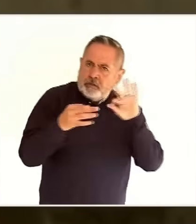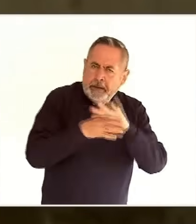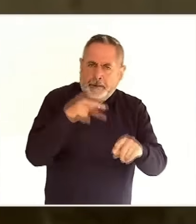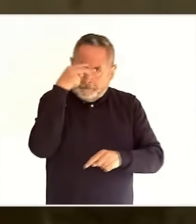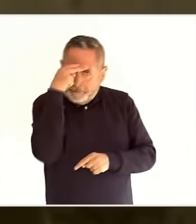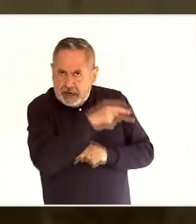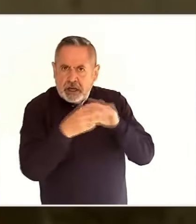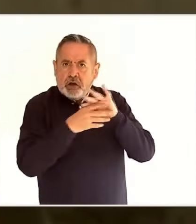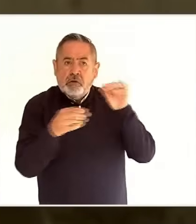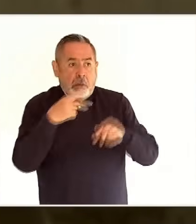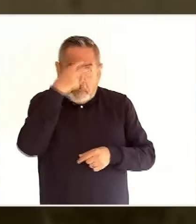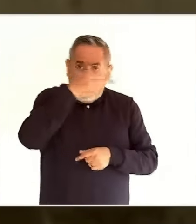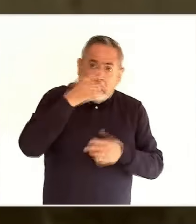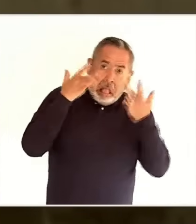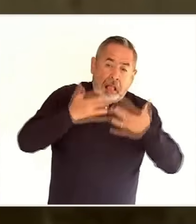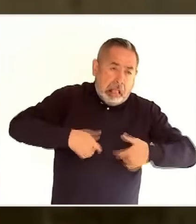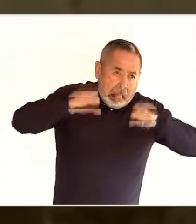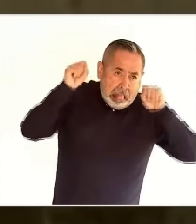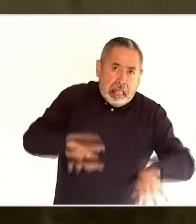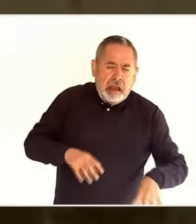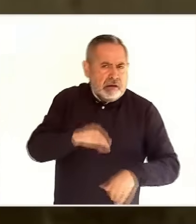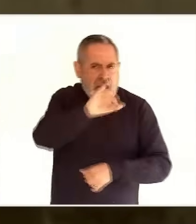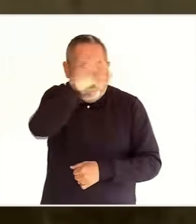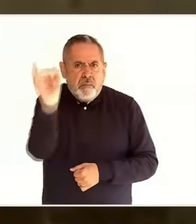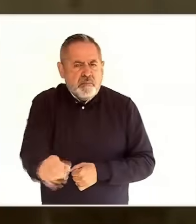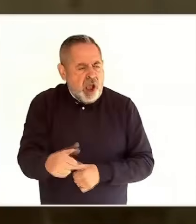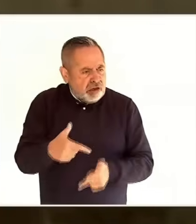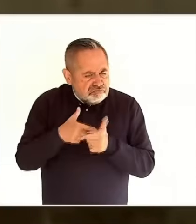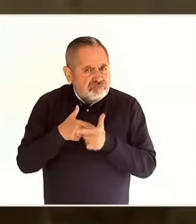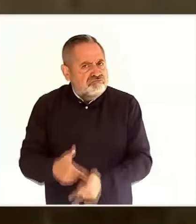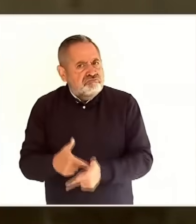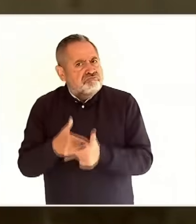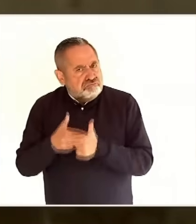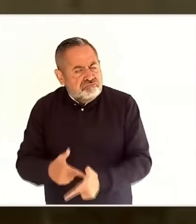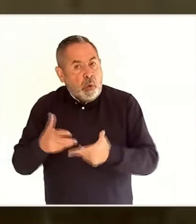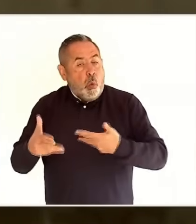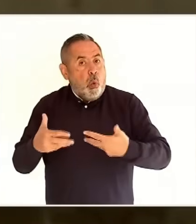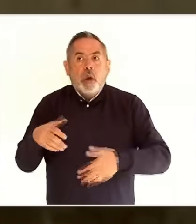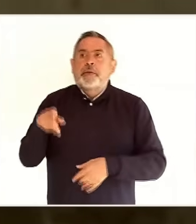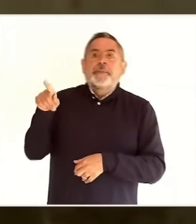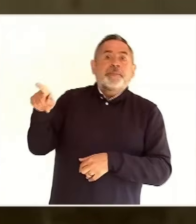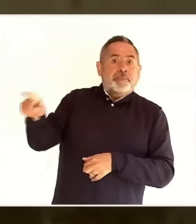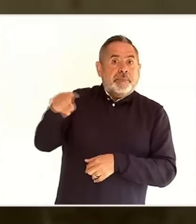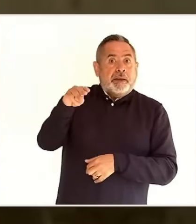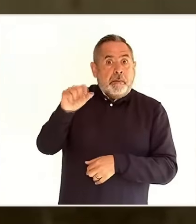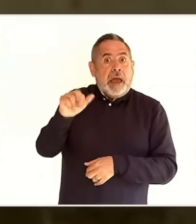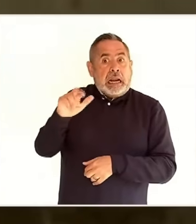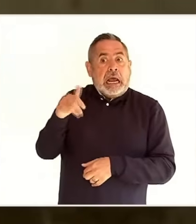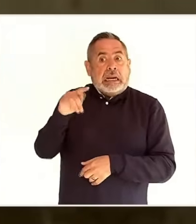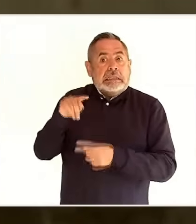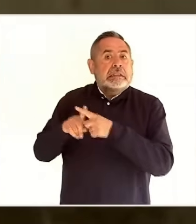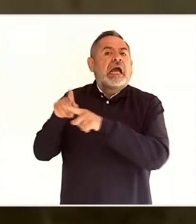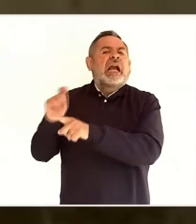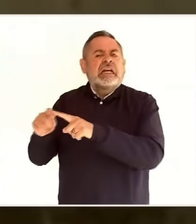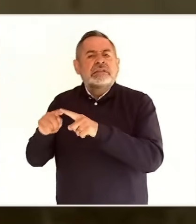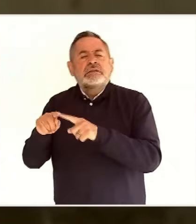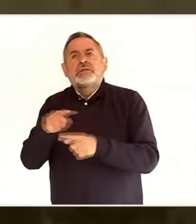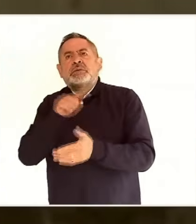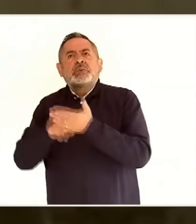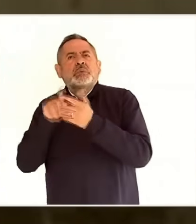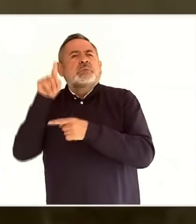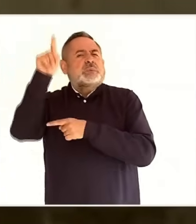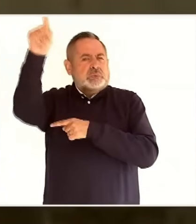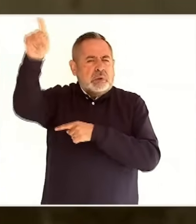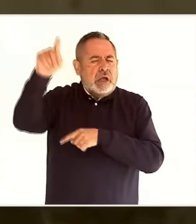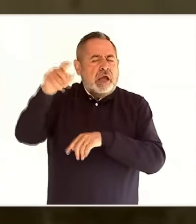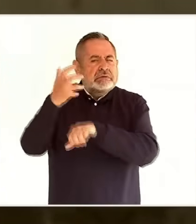se negaba a rendirse. Gracias a su determinación, logró que en tierras extranjeras se